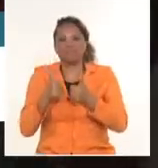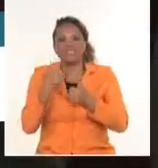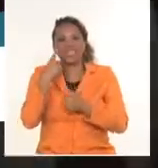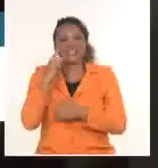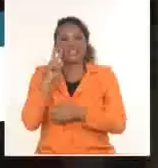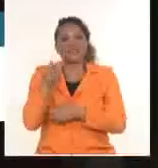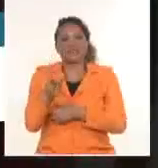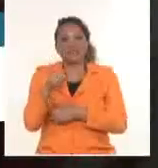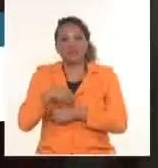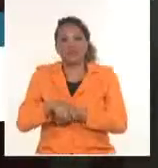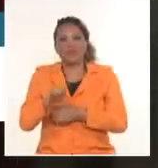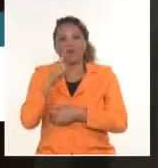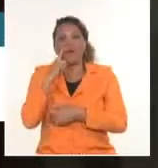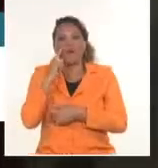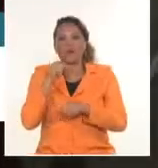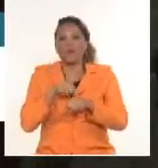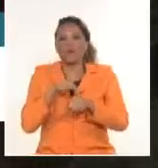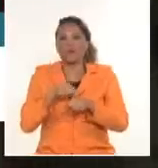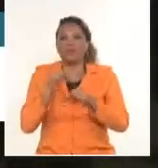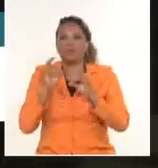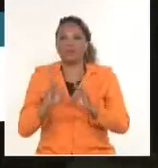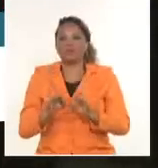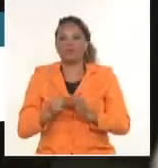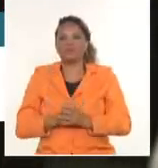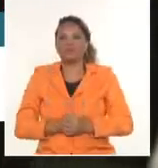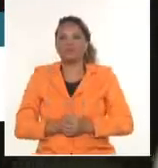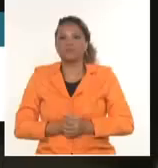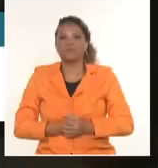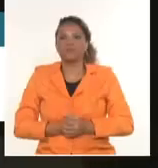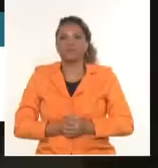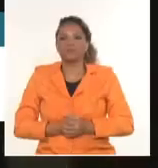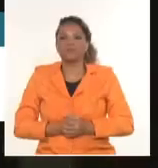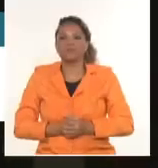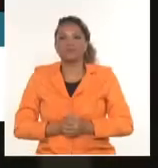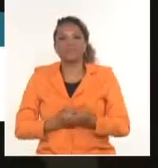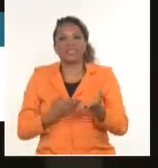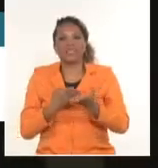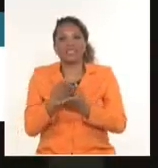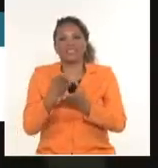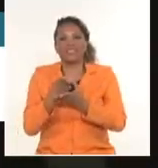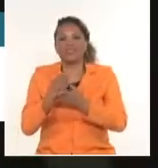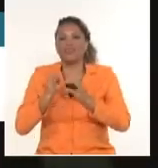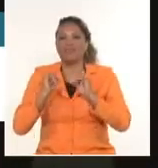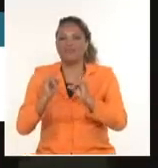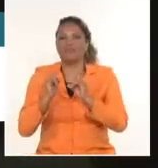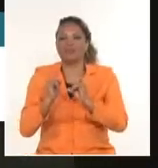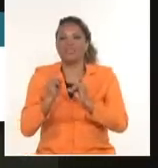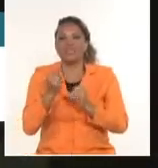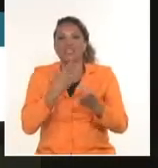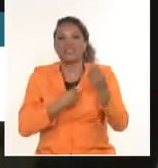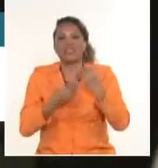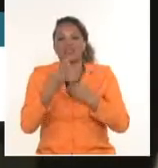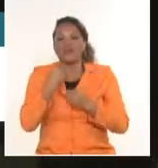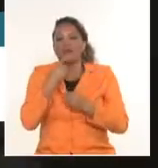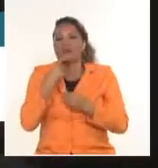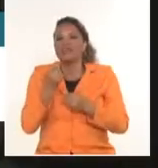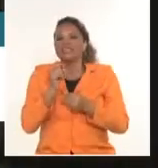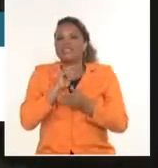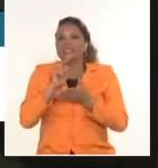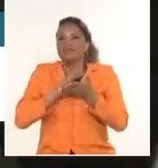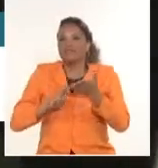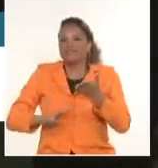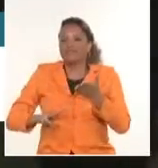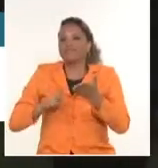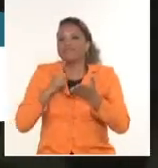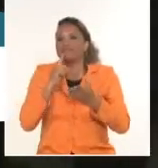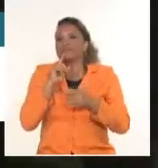estamos viviendo en este minuto. Para seguir con la información que nos mandaba Oswald Benítez, están sus